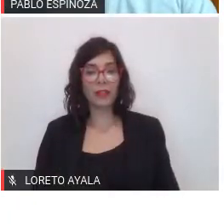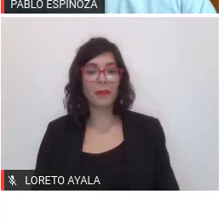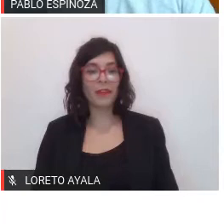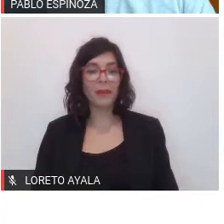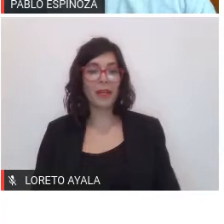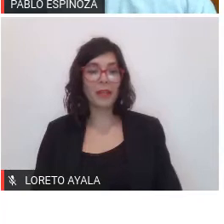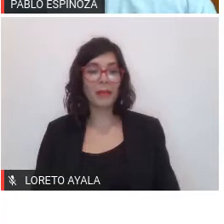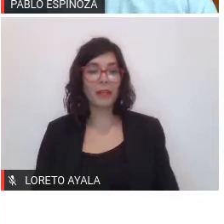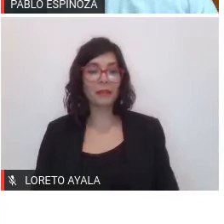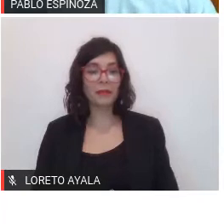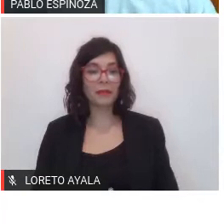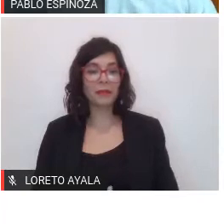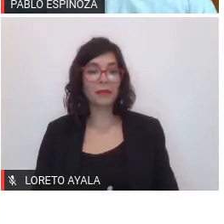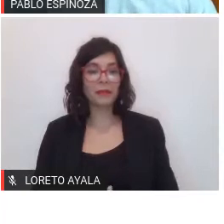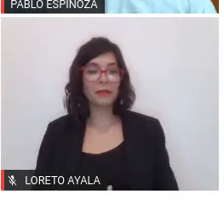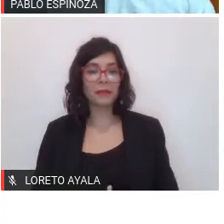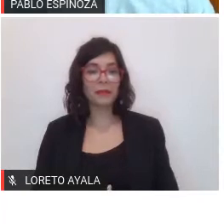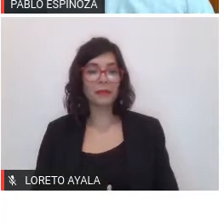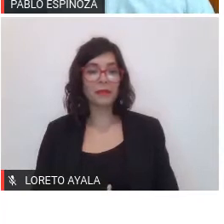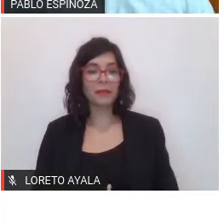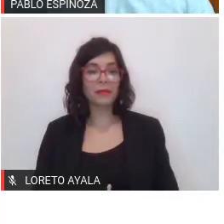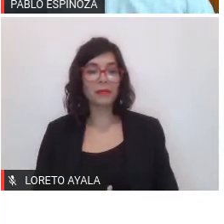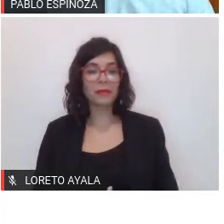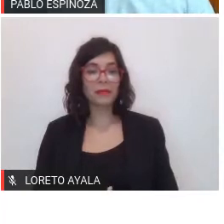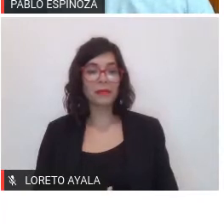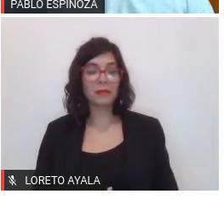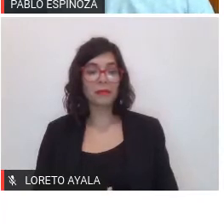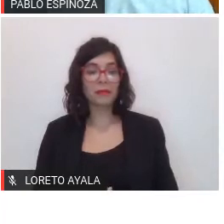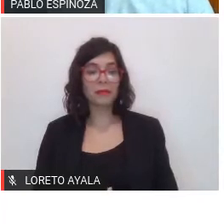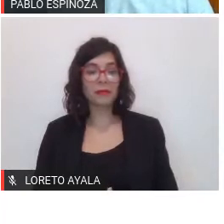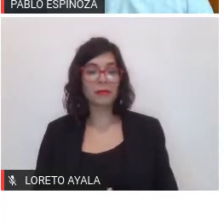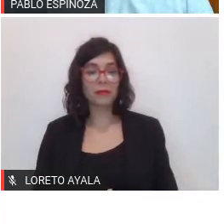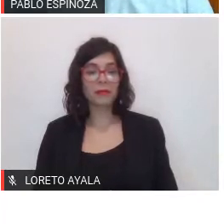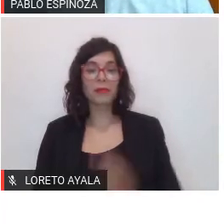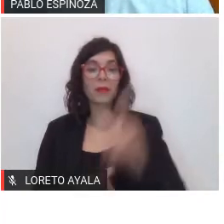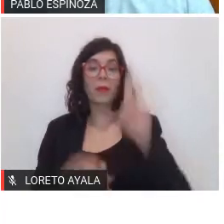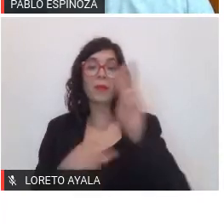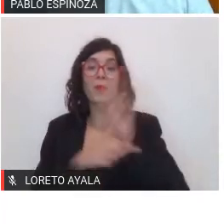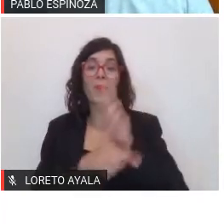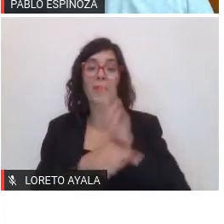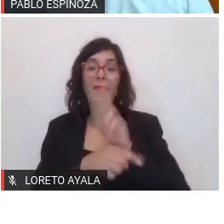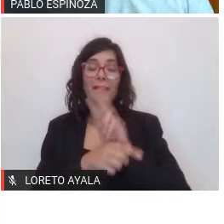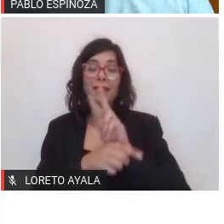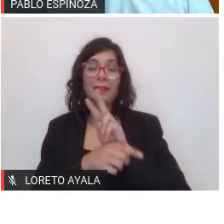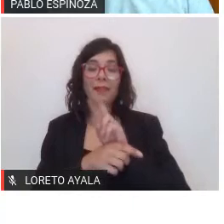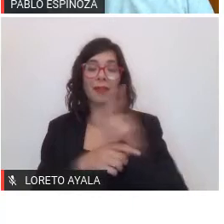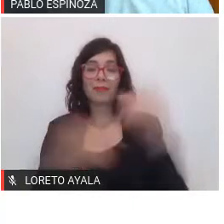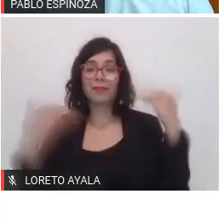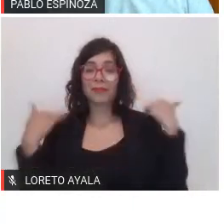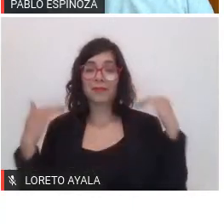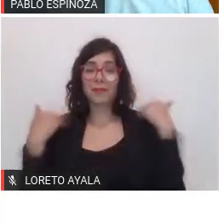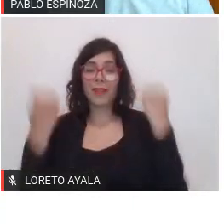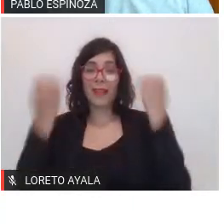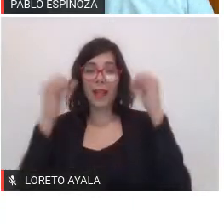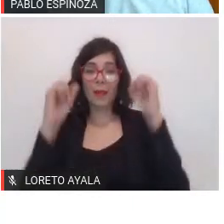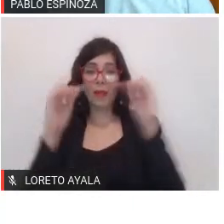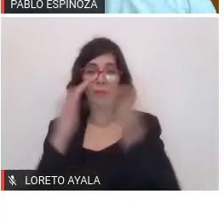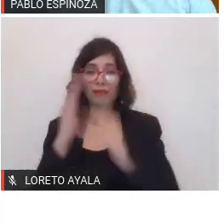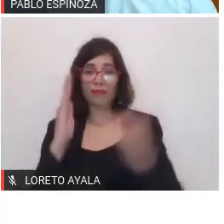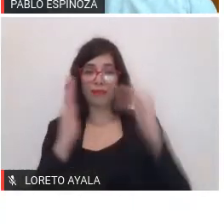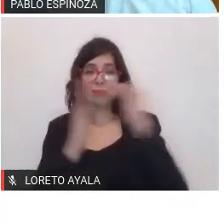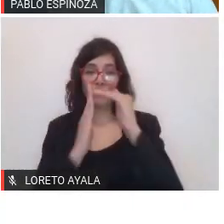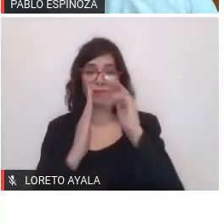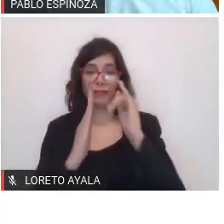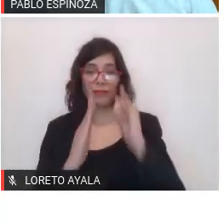tú? Súper bien. Profesor de Educación Física con especialidad en alto rendimiento deportivo. Así